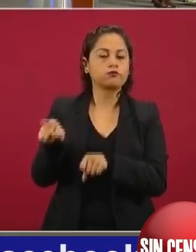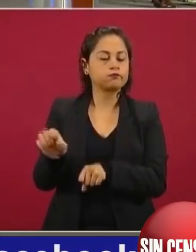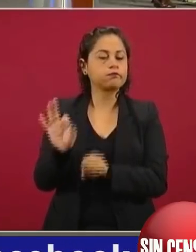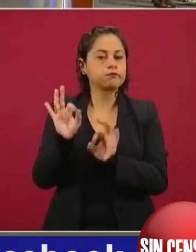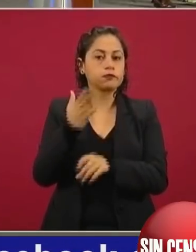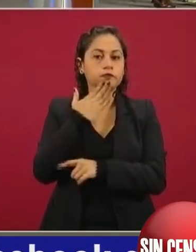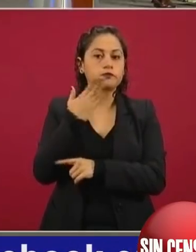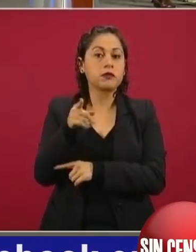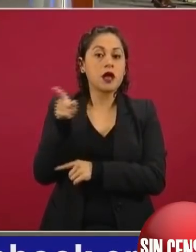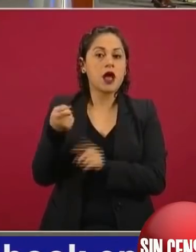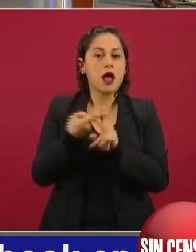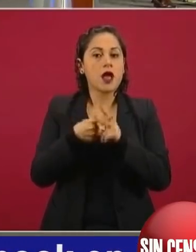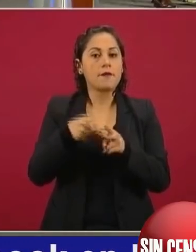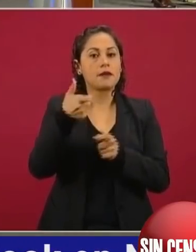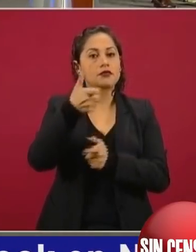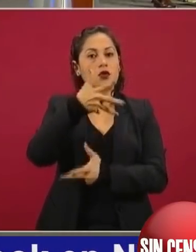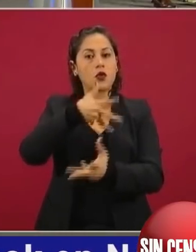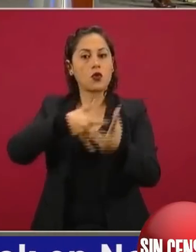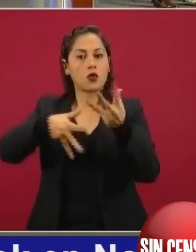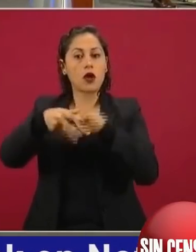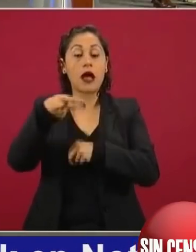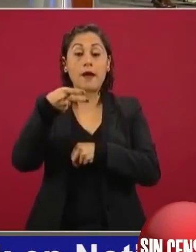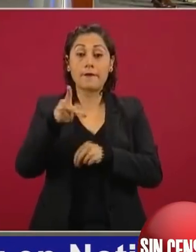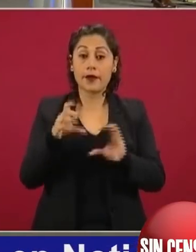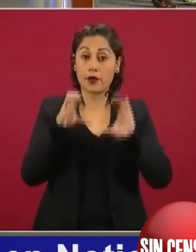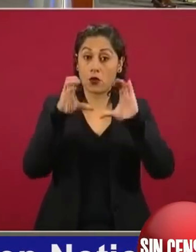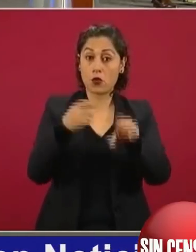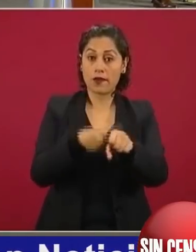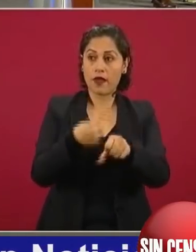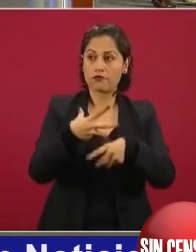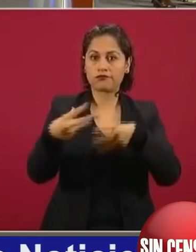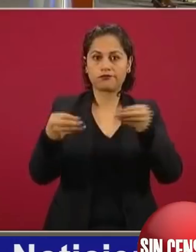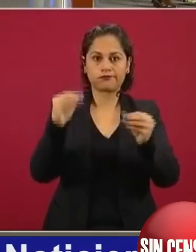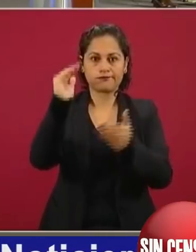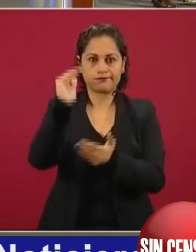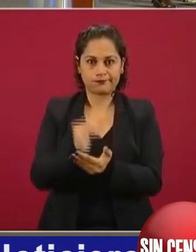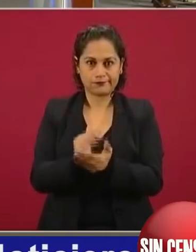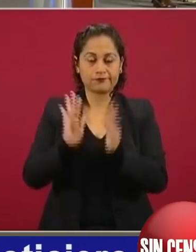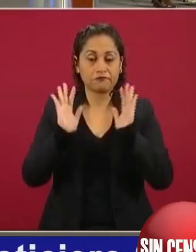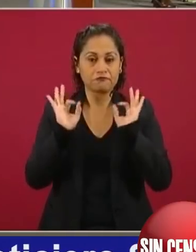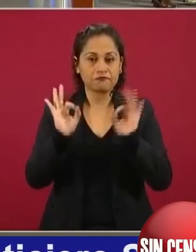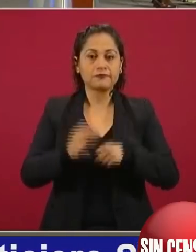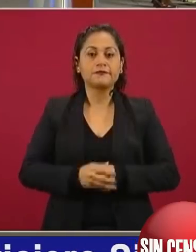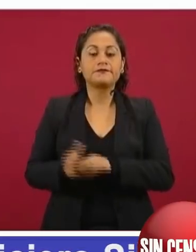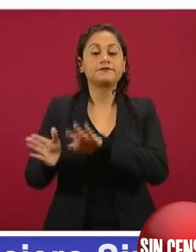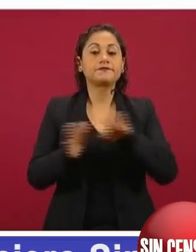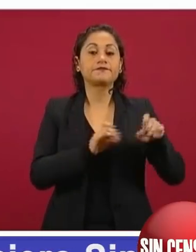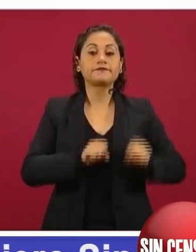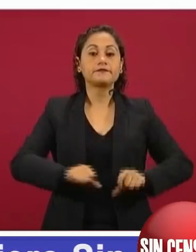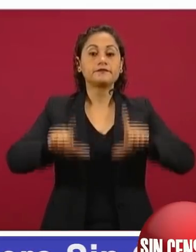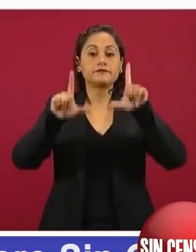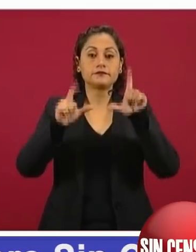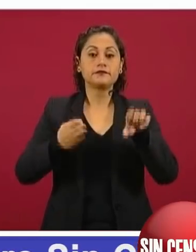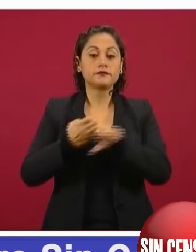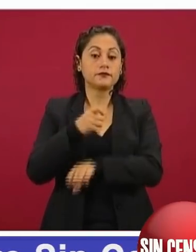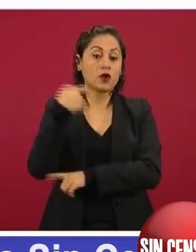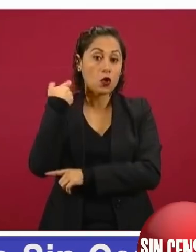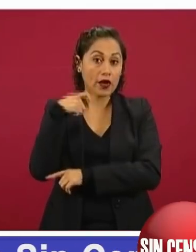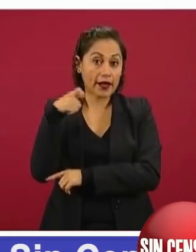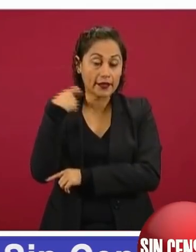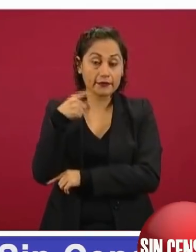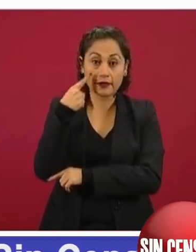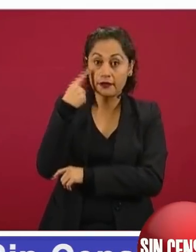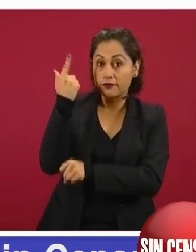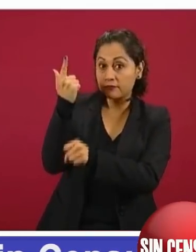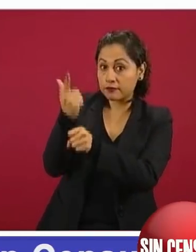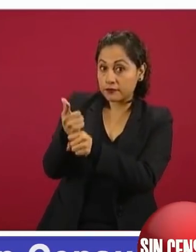economía y conservar que no se dispare la epidemia. La siguiente. El caso de Querétaro es distinto, aquí sí lo vemos,